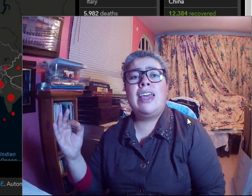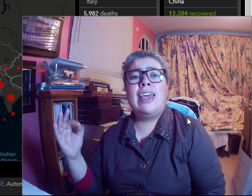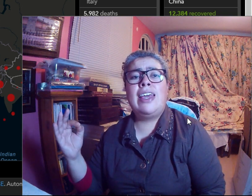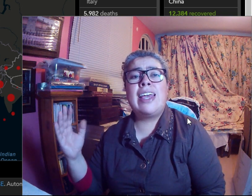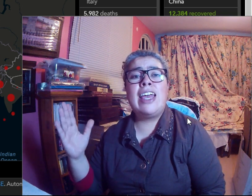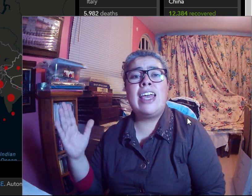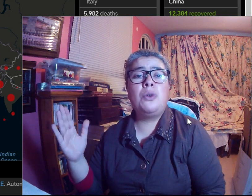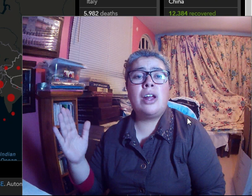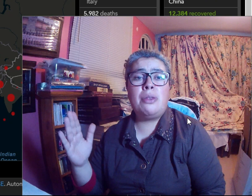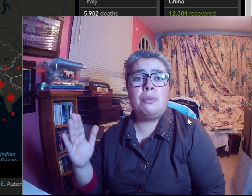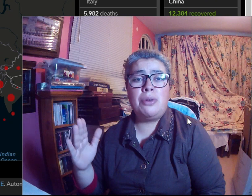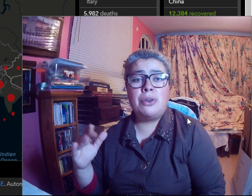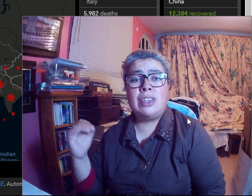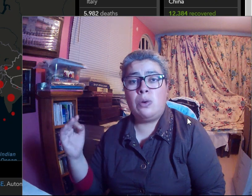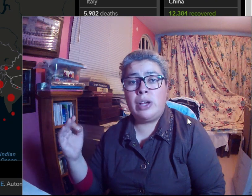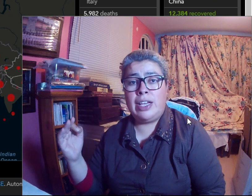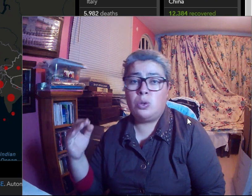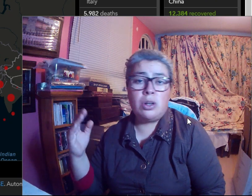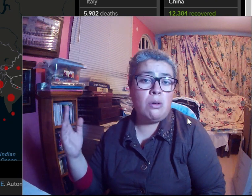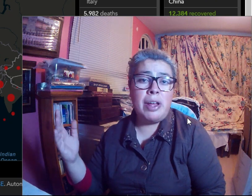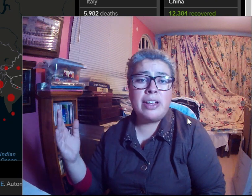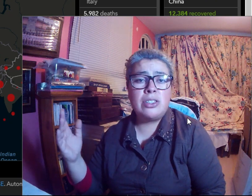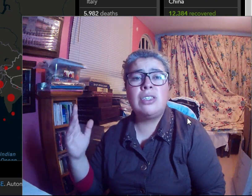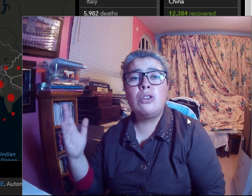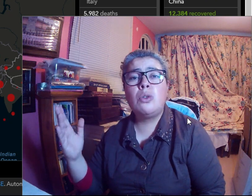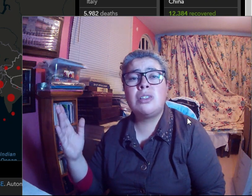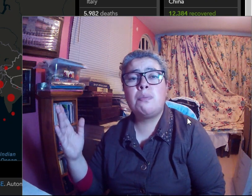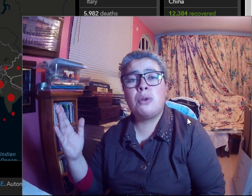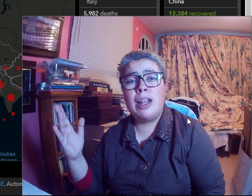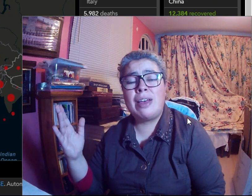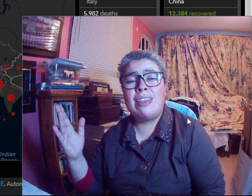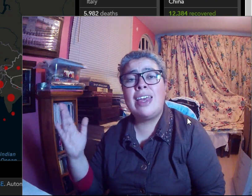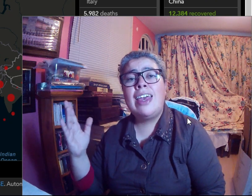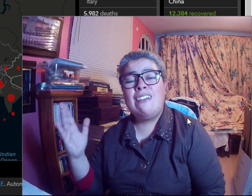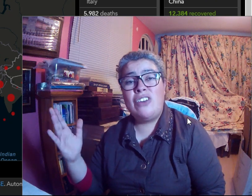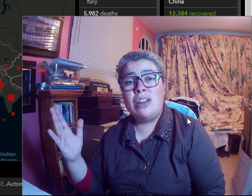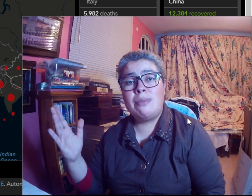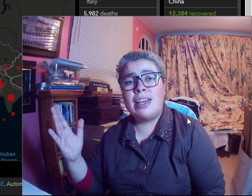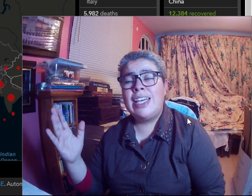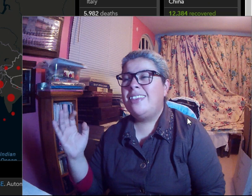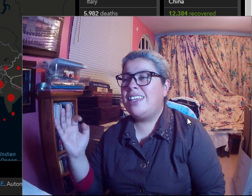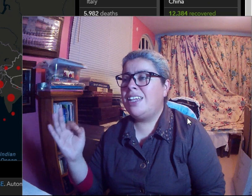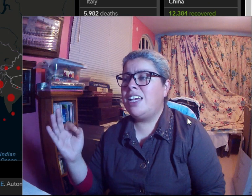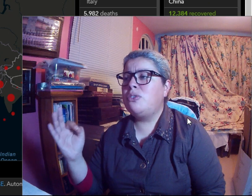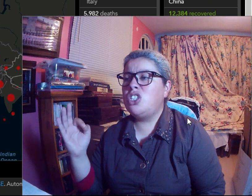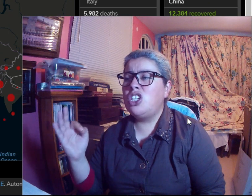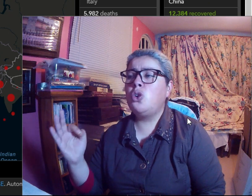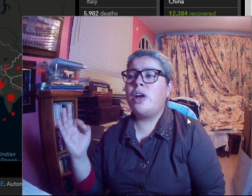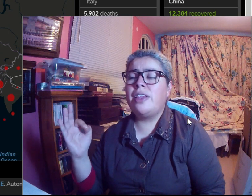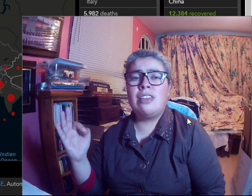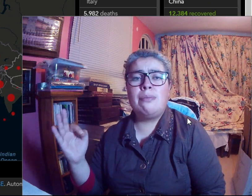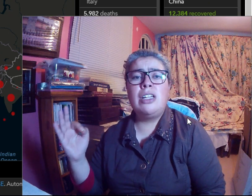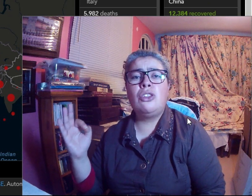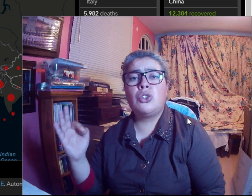de ya en un grado menor de lo que es su recuperación de todo este problema de enfermedad, tendríamos